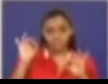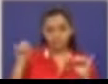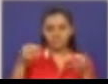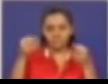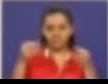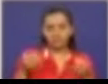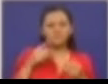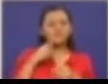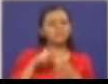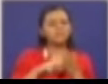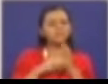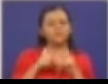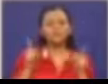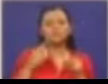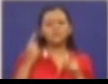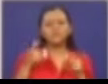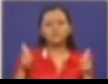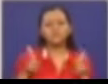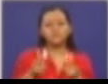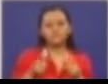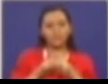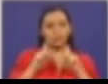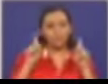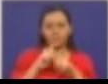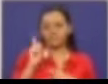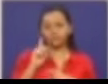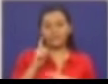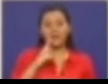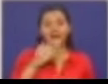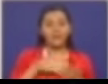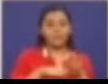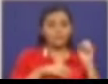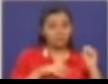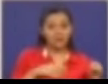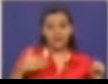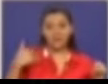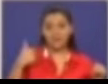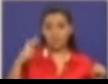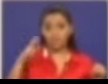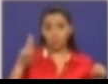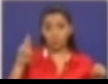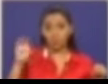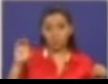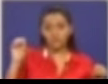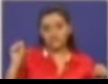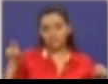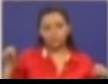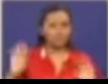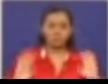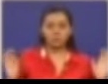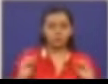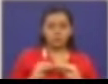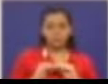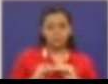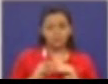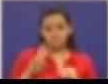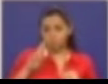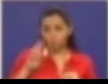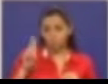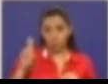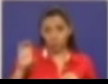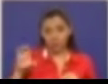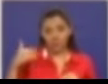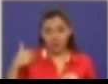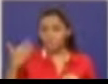el tamaño de la empresa, sino si tiene registro ante la autoridad tributaria, registro único de